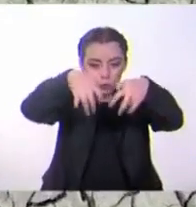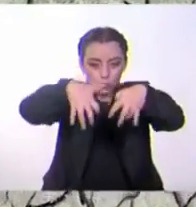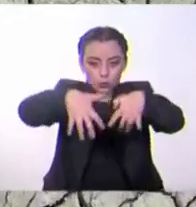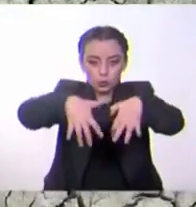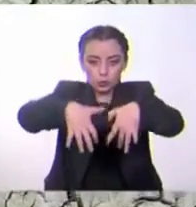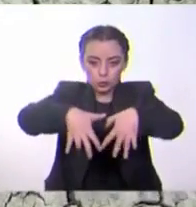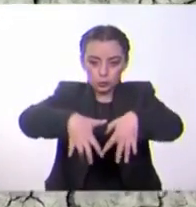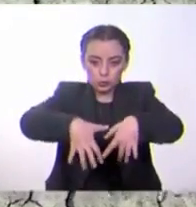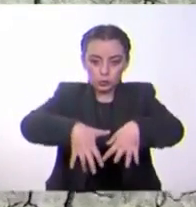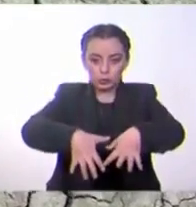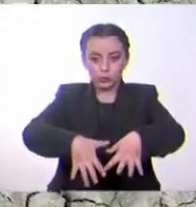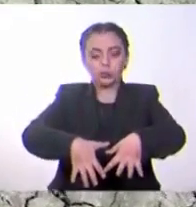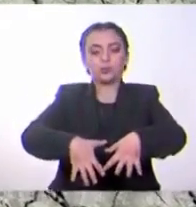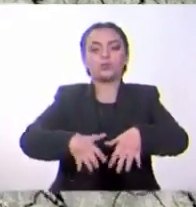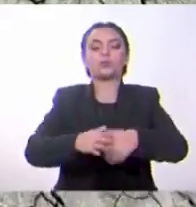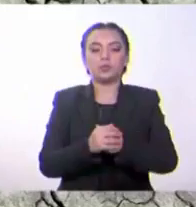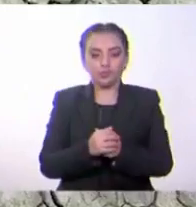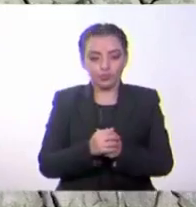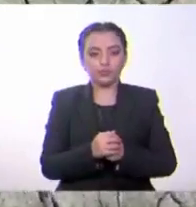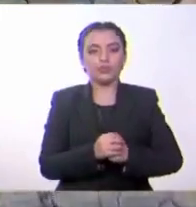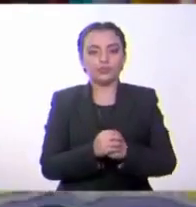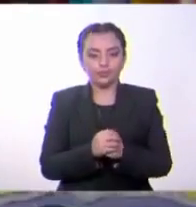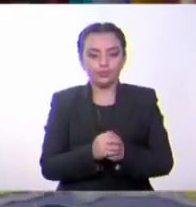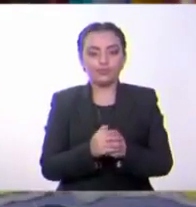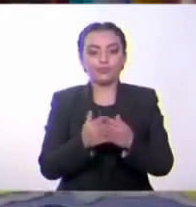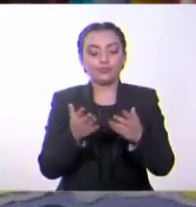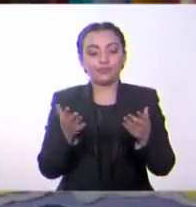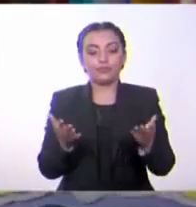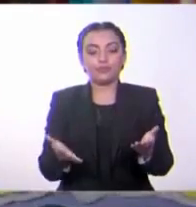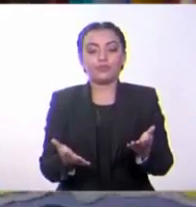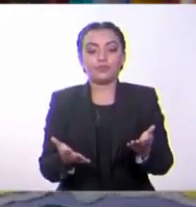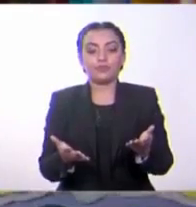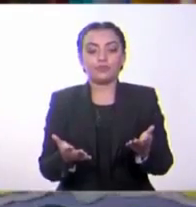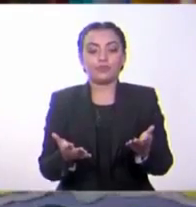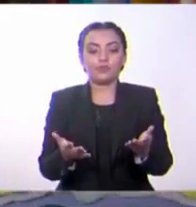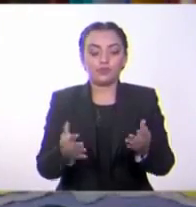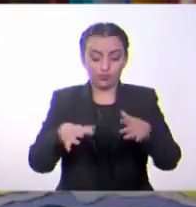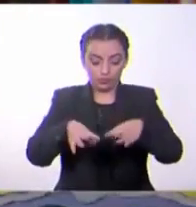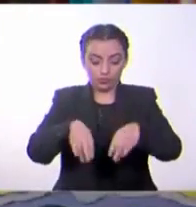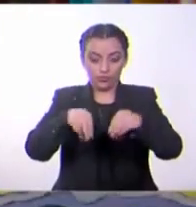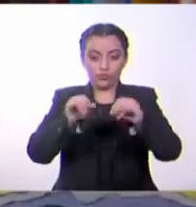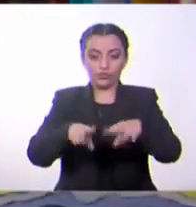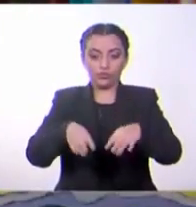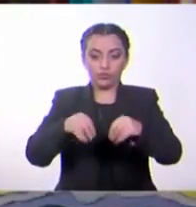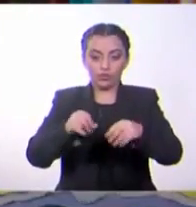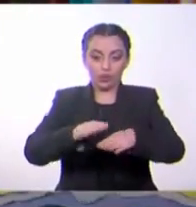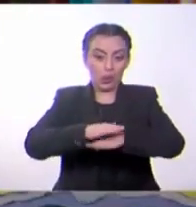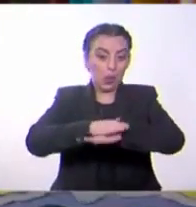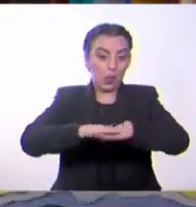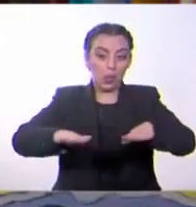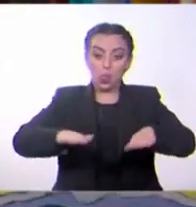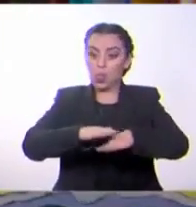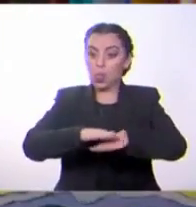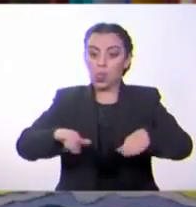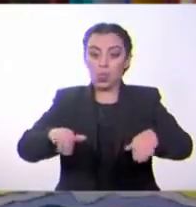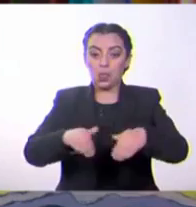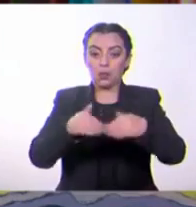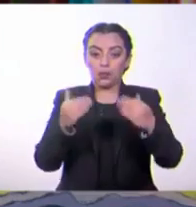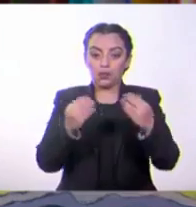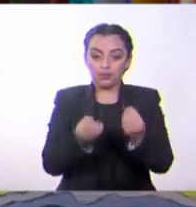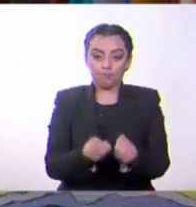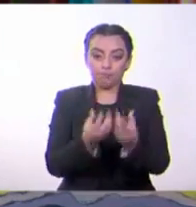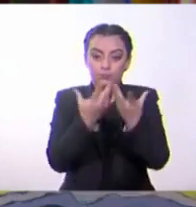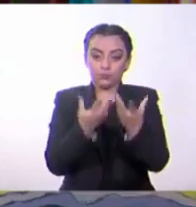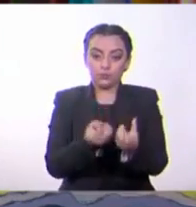hemos visto en estas demostraciones cómo el suelo desnudo es más vulnerable al impacto de la gota de